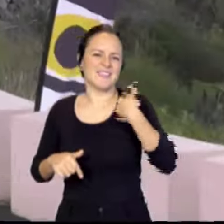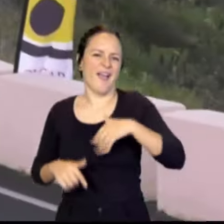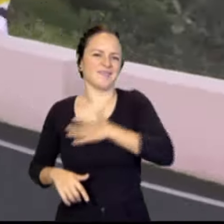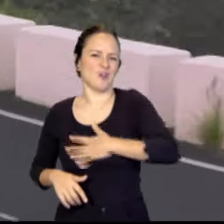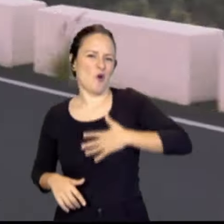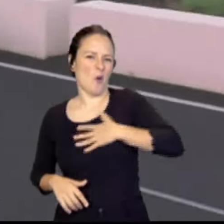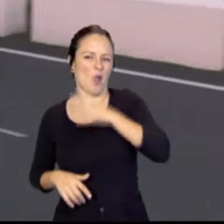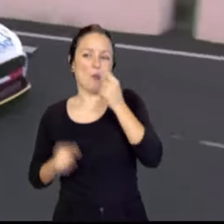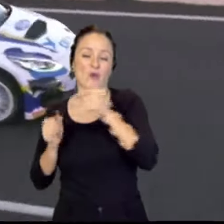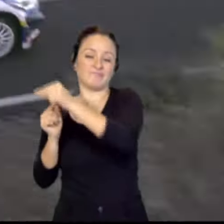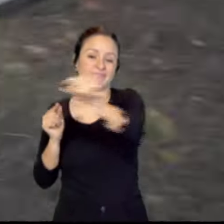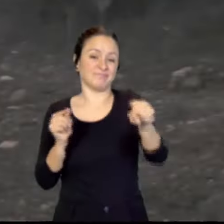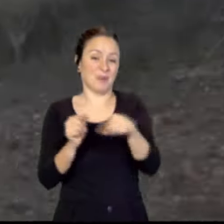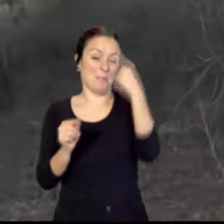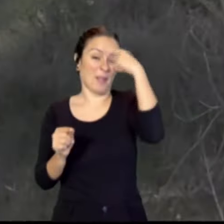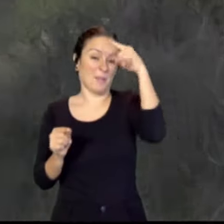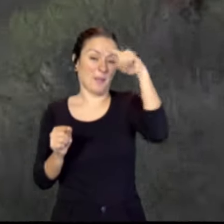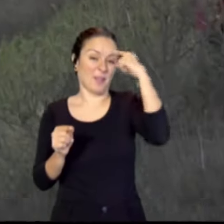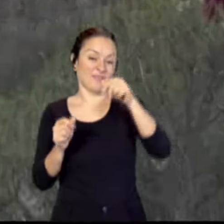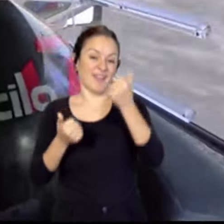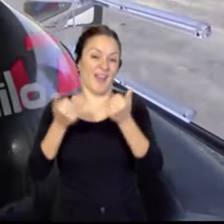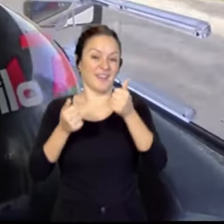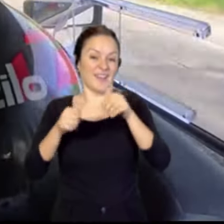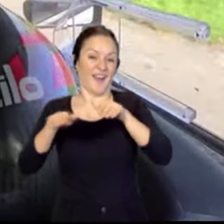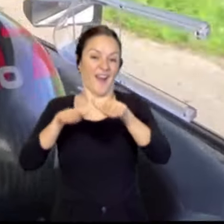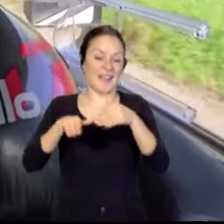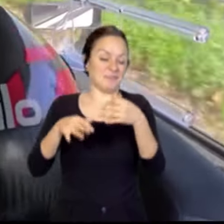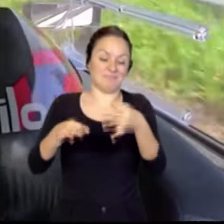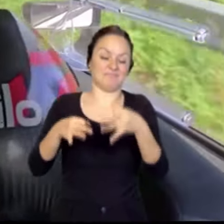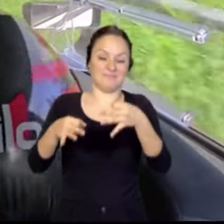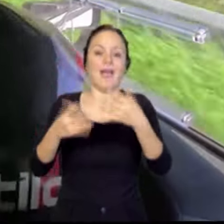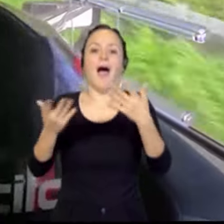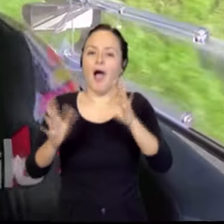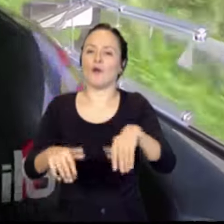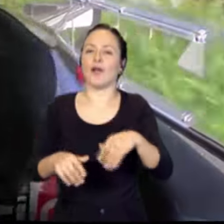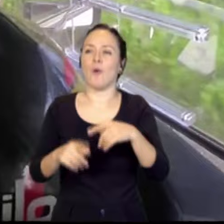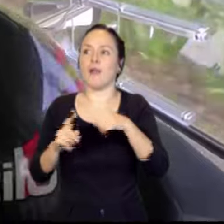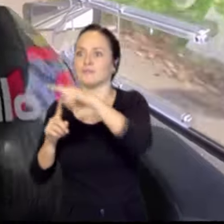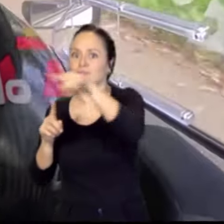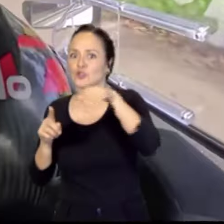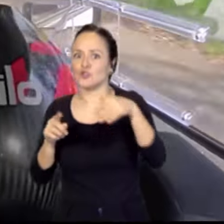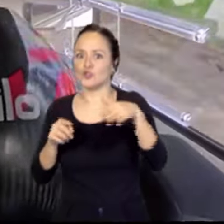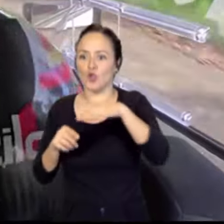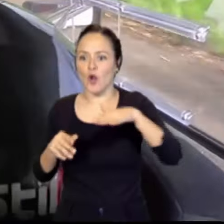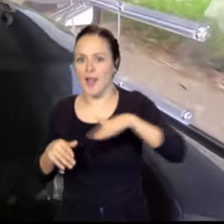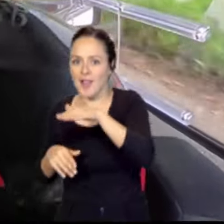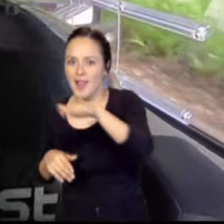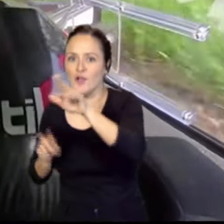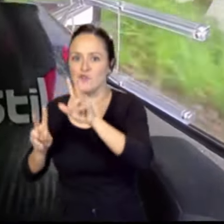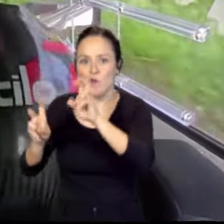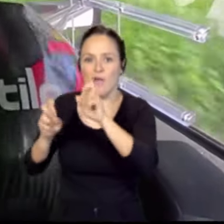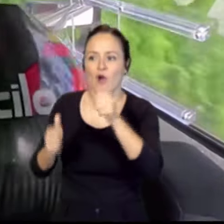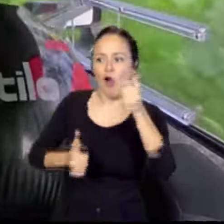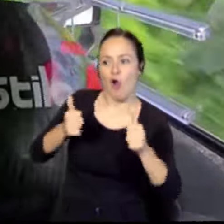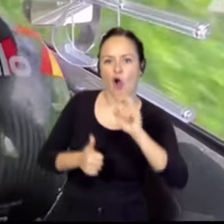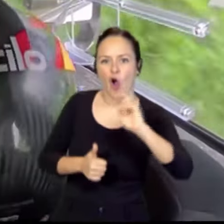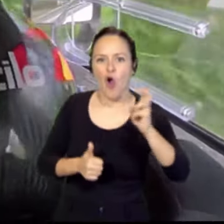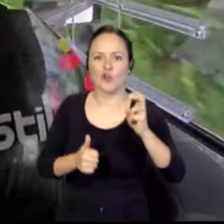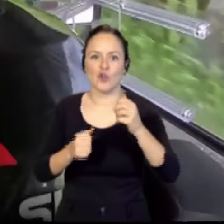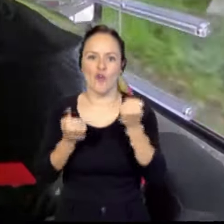mismos tramos mismos ralis y bueno me apetecía pues eh conocer otros tramos otros otros rivales otros rallis y y